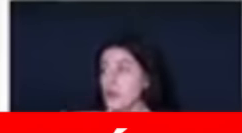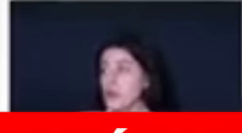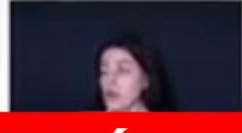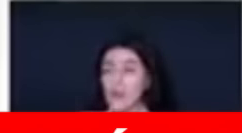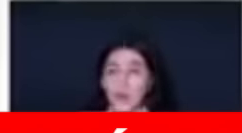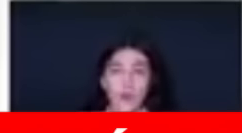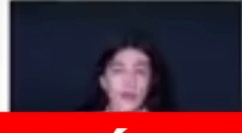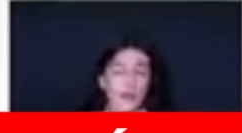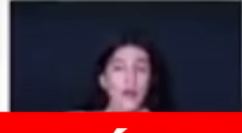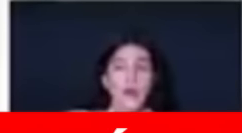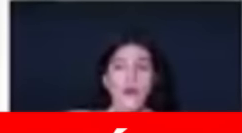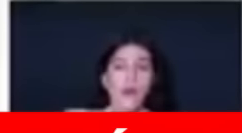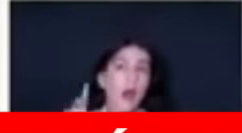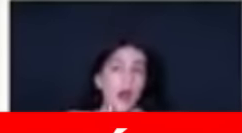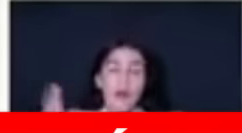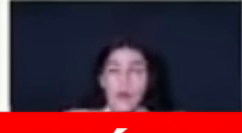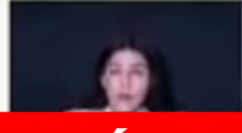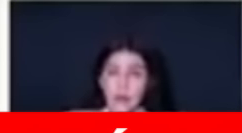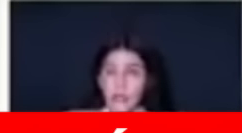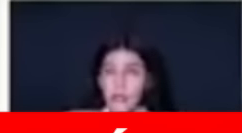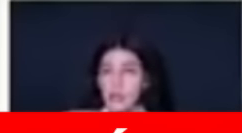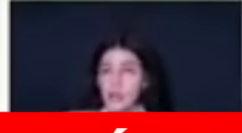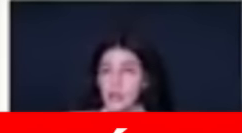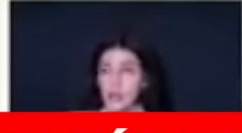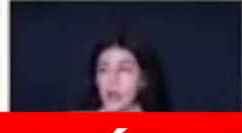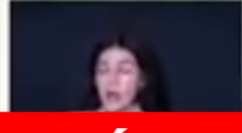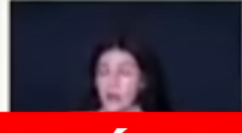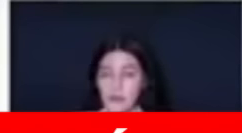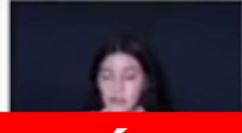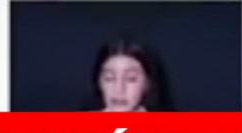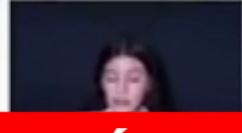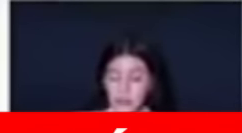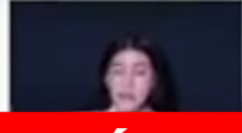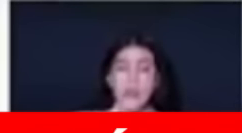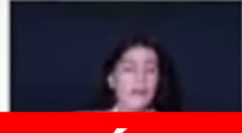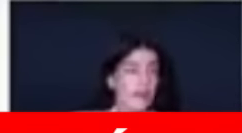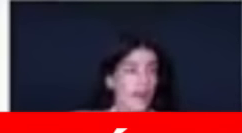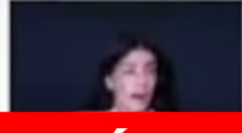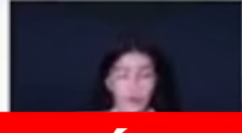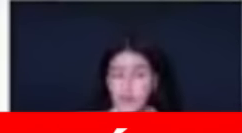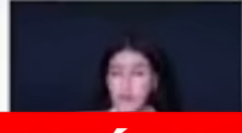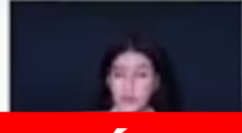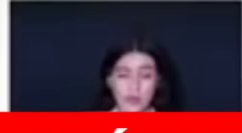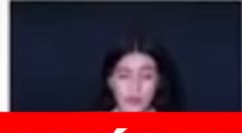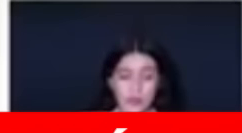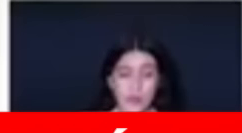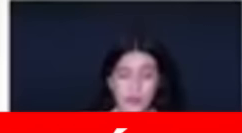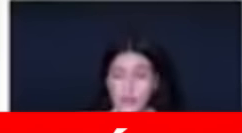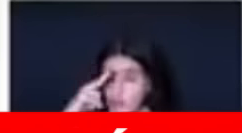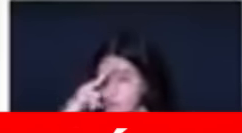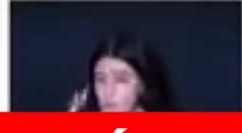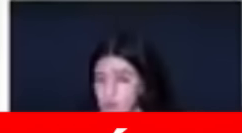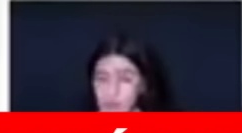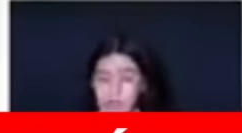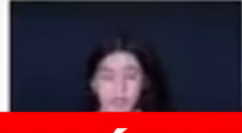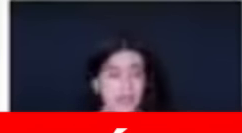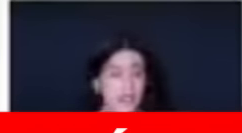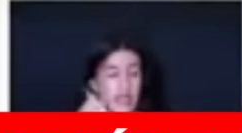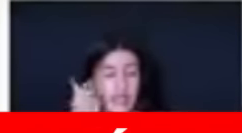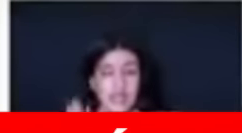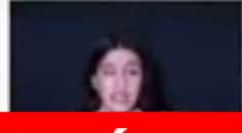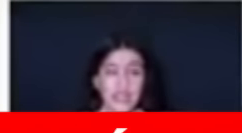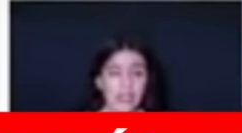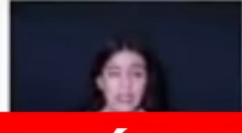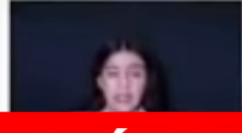me persiguen no solo a mí. Persiguen a millones de mexicanos que quieren vivir en un país